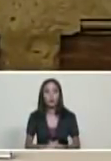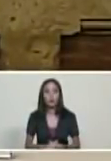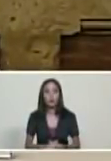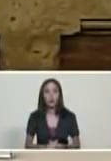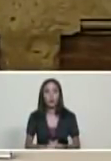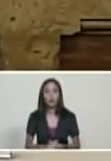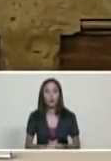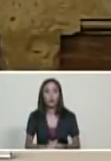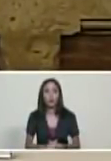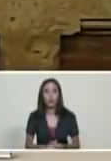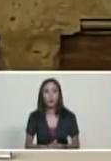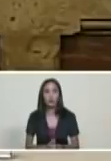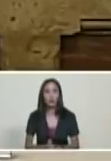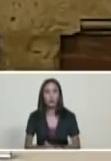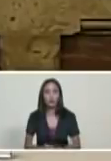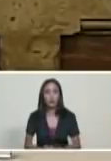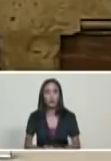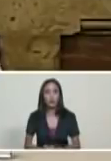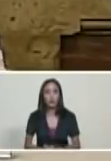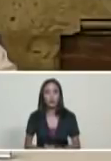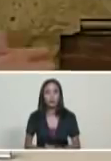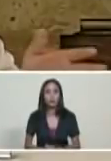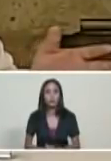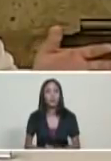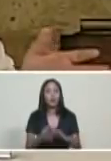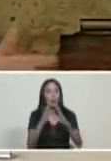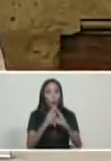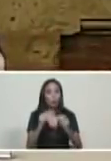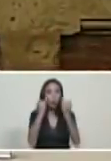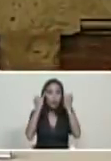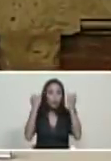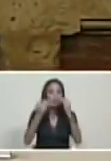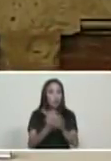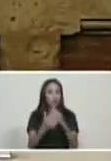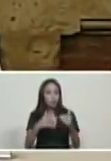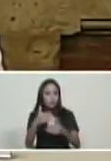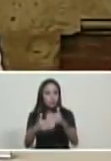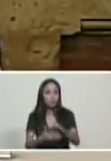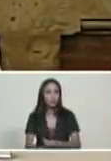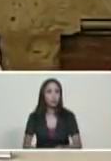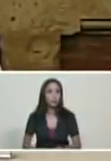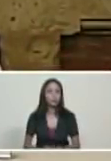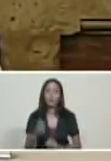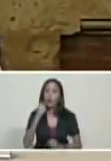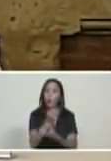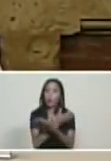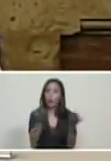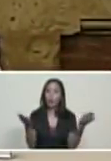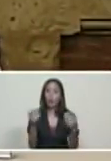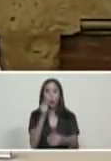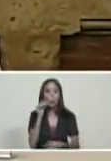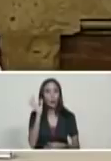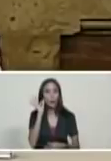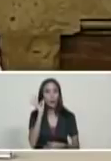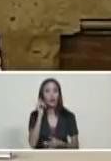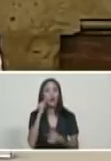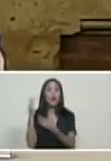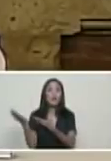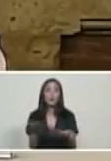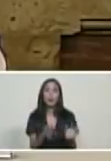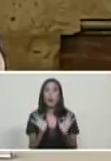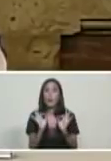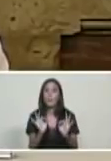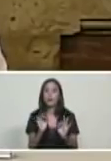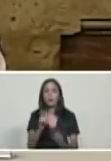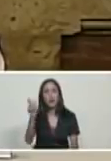programa de recuperación económica, crecimiento y prosperidad. Bueno, compañeros, compañeras, tenemos invitado especial